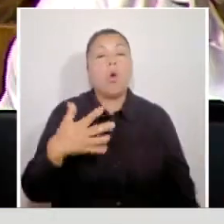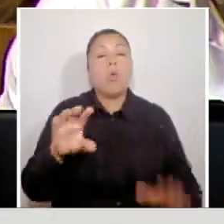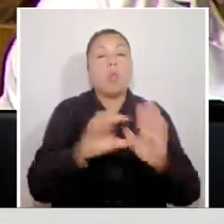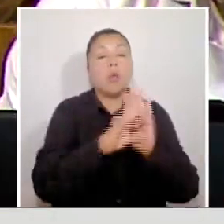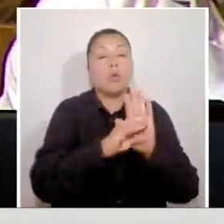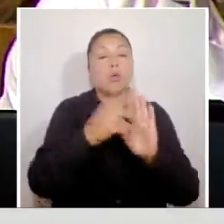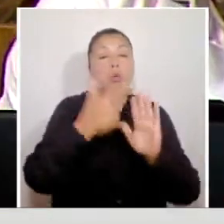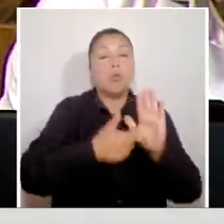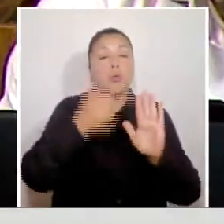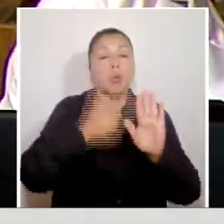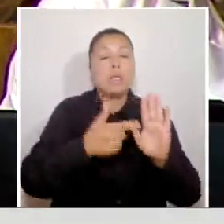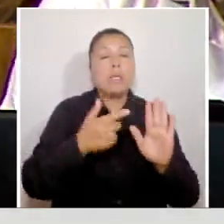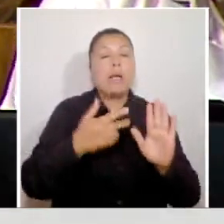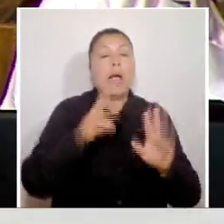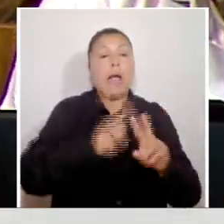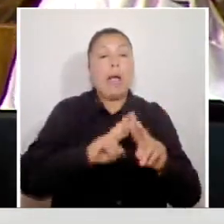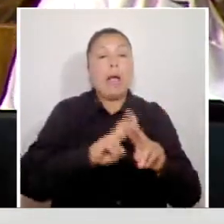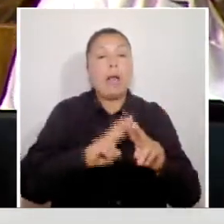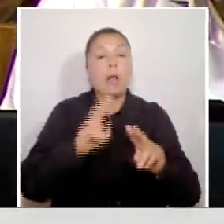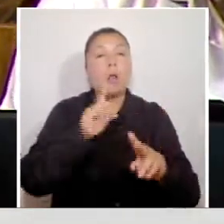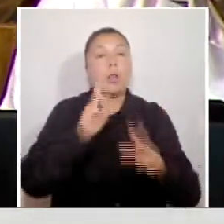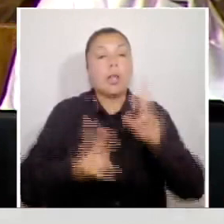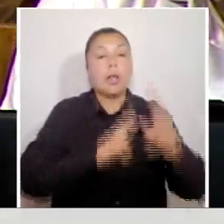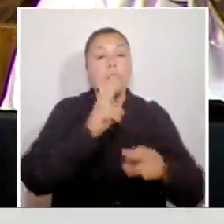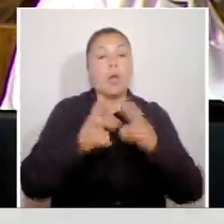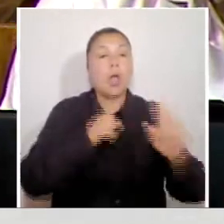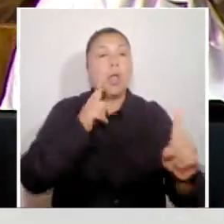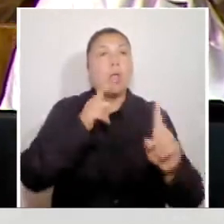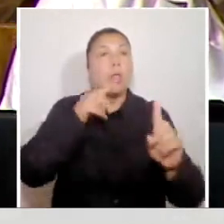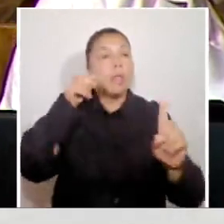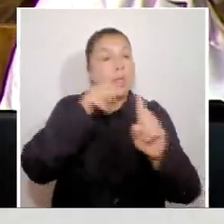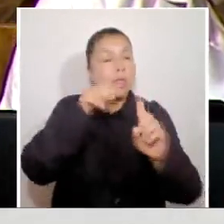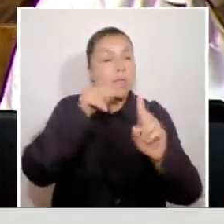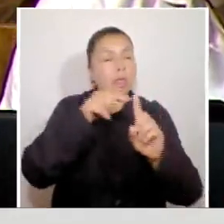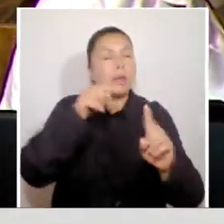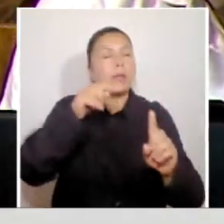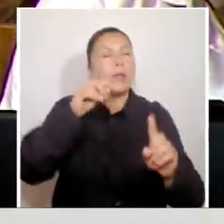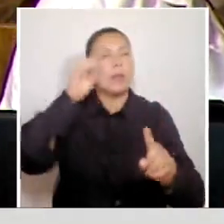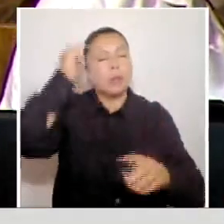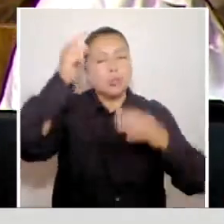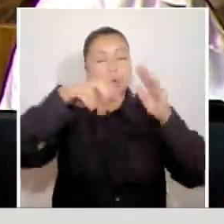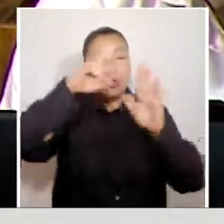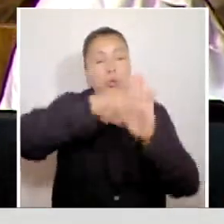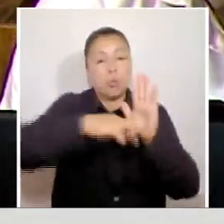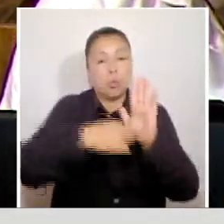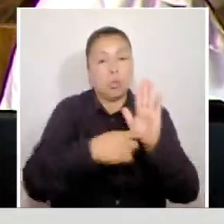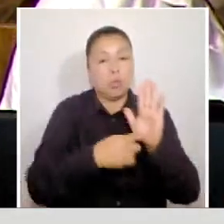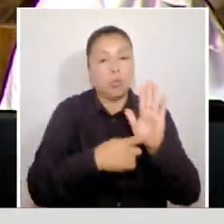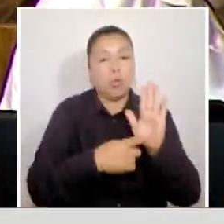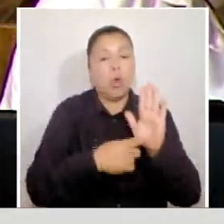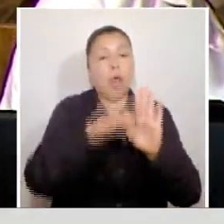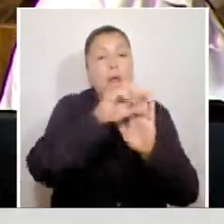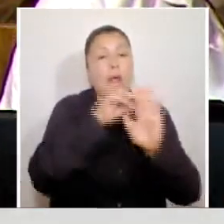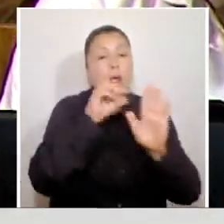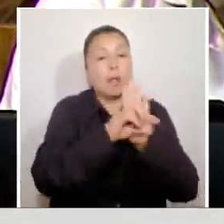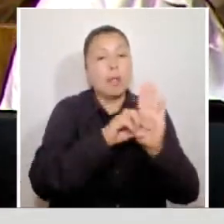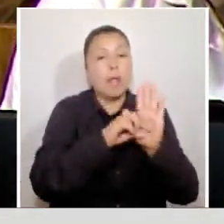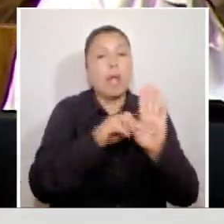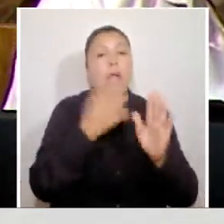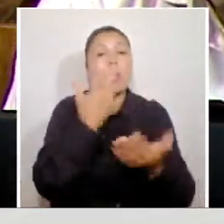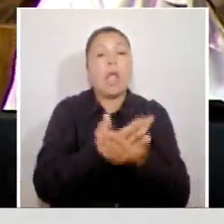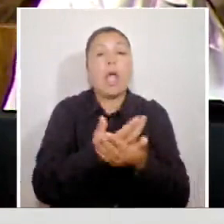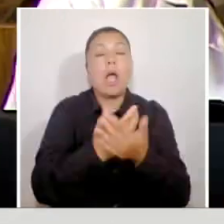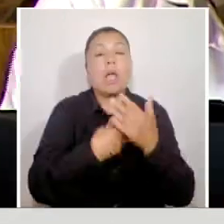admitirán las que no tengan relación directa con las ideas matrices o fundamentales del proyecto las indicaciones que formula el diputado